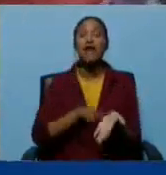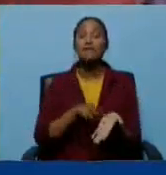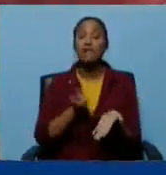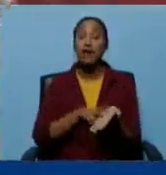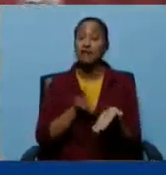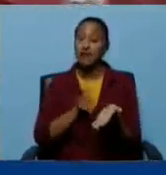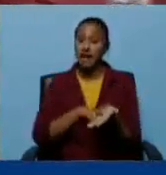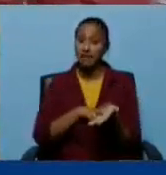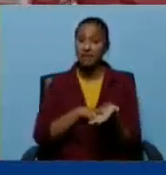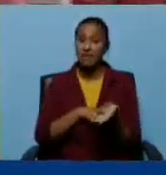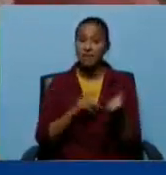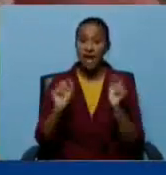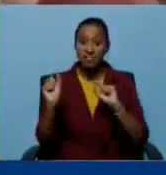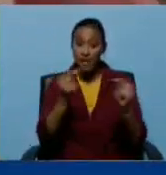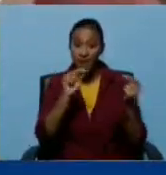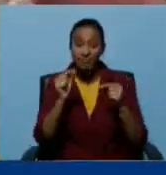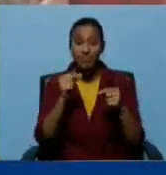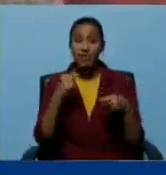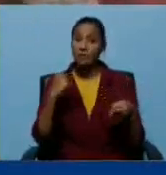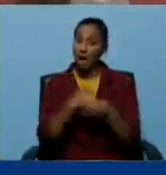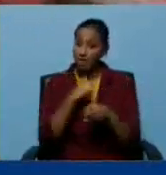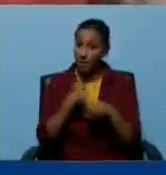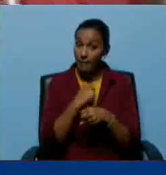para trabajar, para accionar.